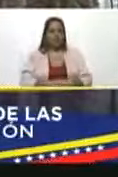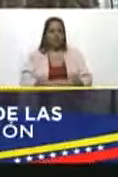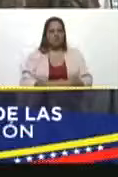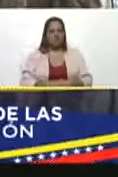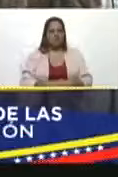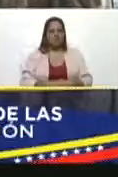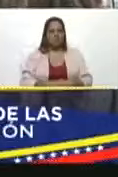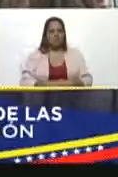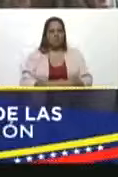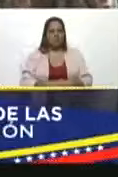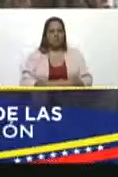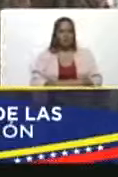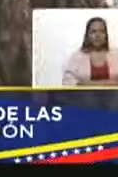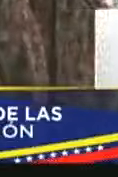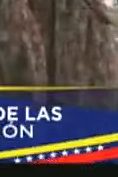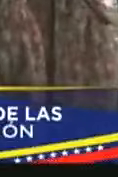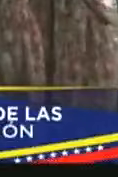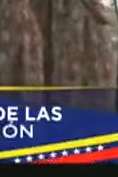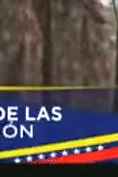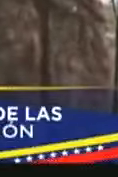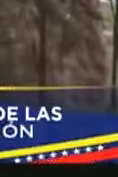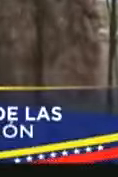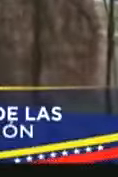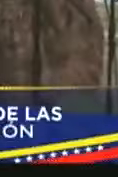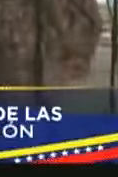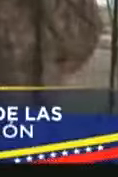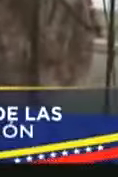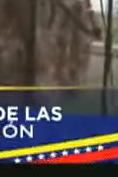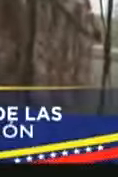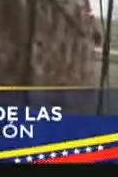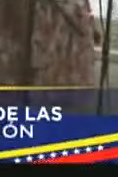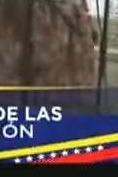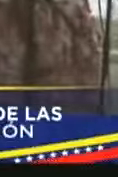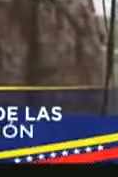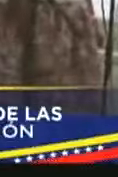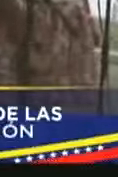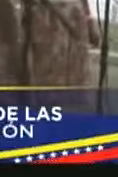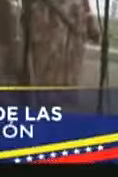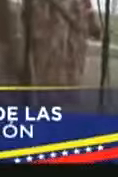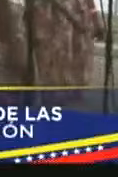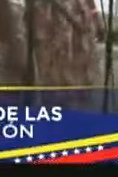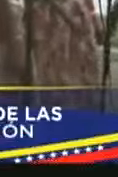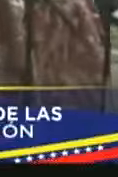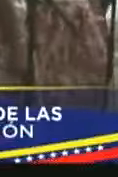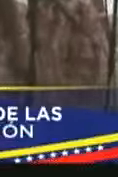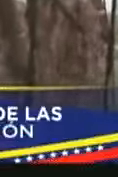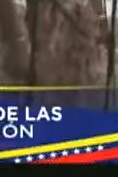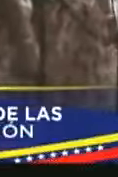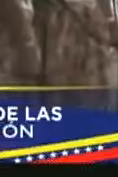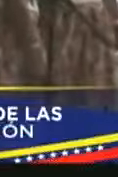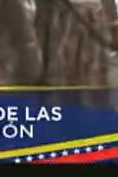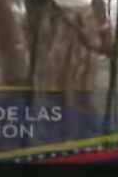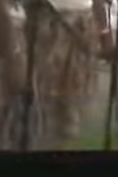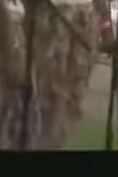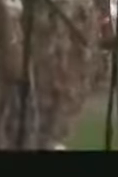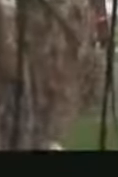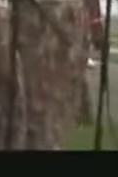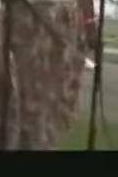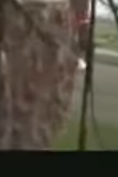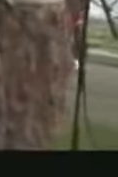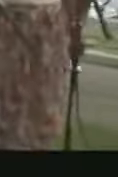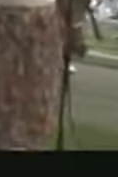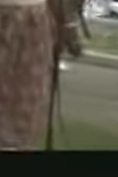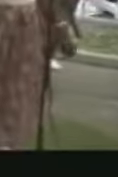Adelante. No, señores, yo soy un afrodescendiente, yo soy un